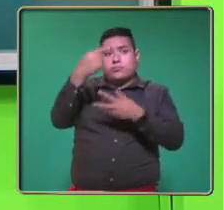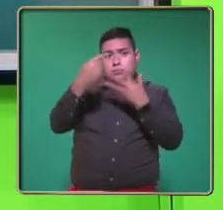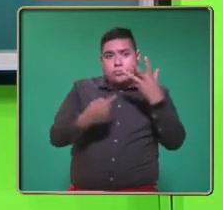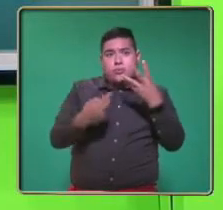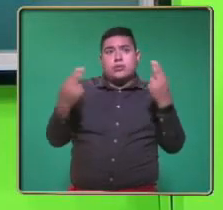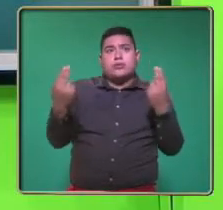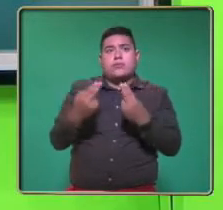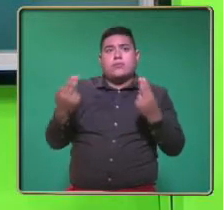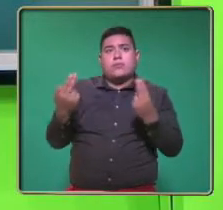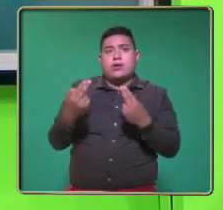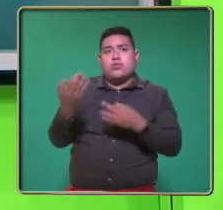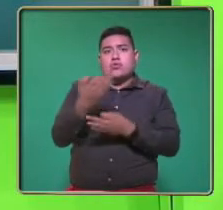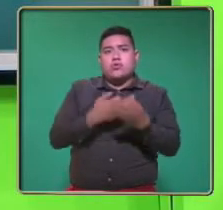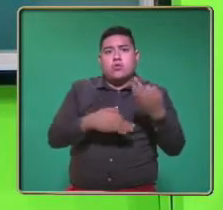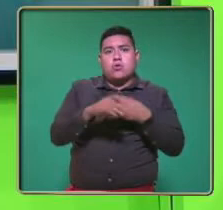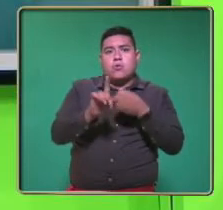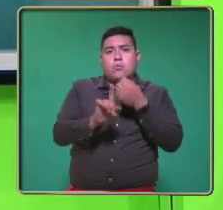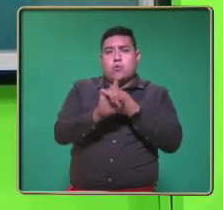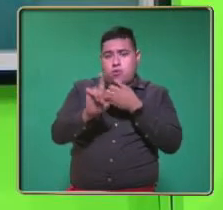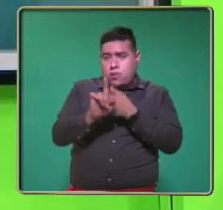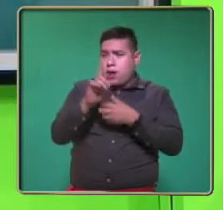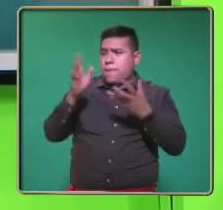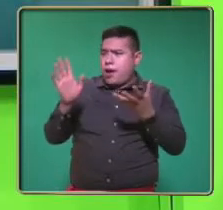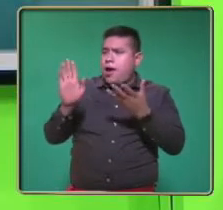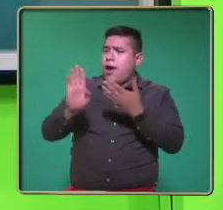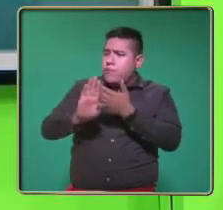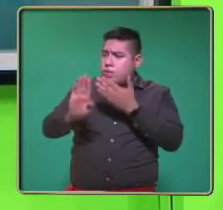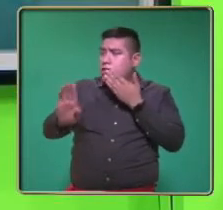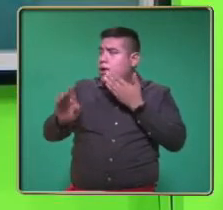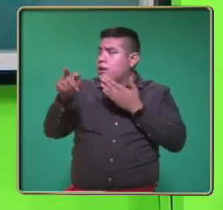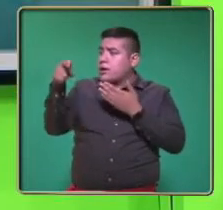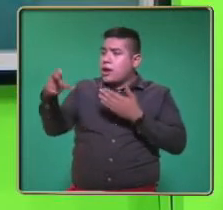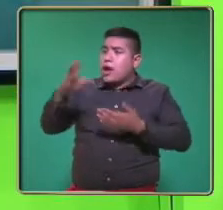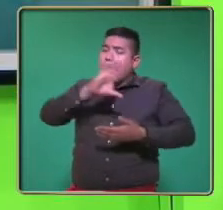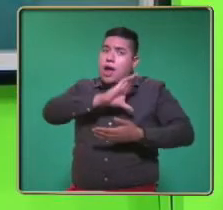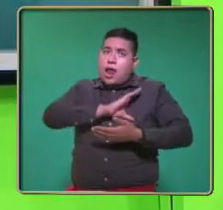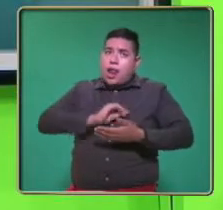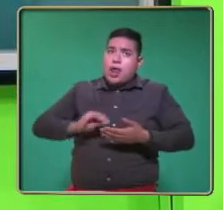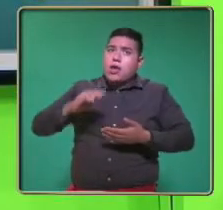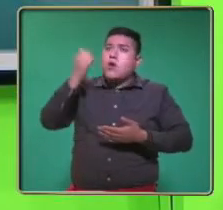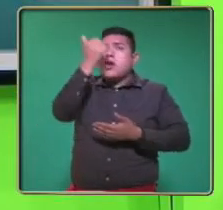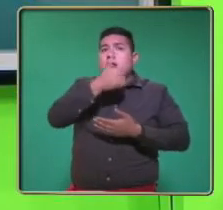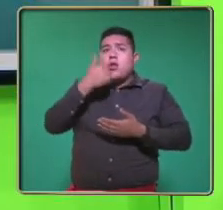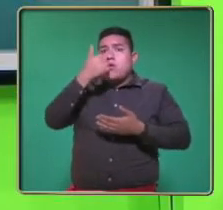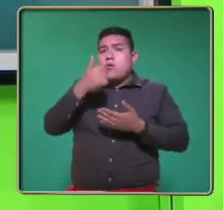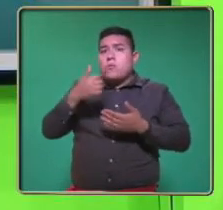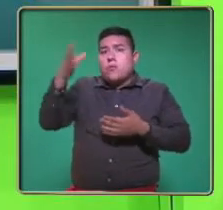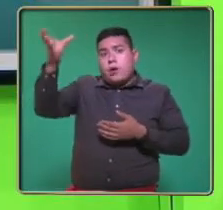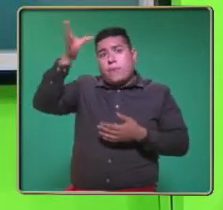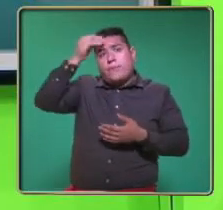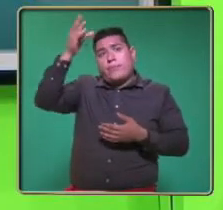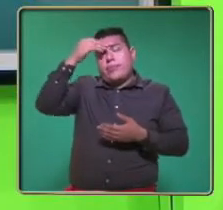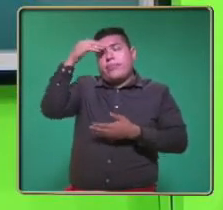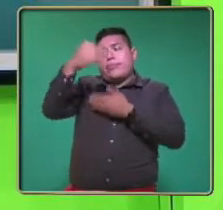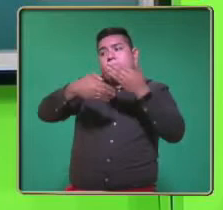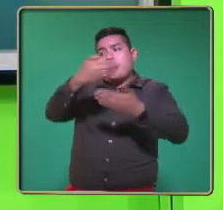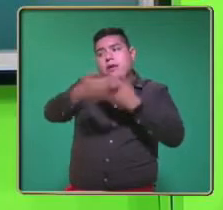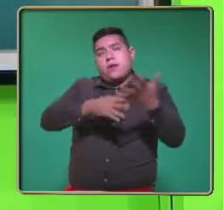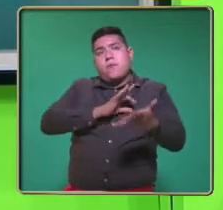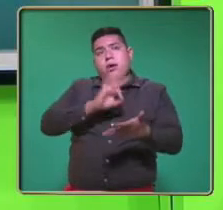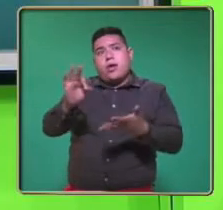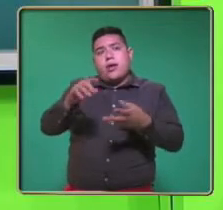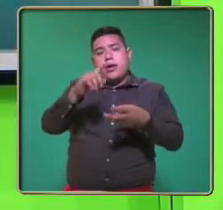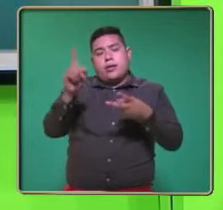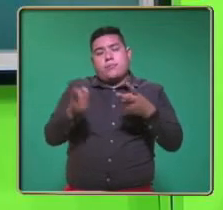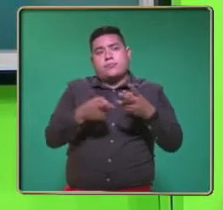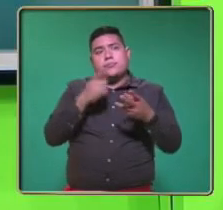prever toda situación y que nuestro alumno y nuestro hijo vaya aprendiendo. El segundo se da a mitad del ciclo escolar